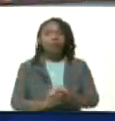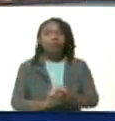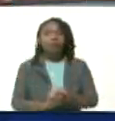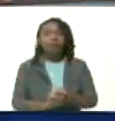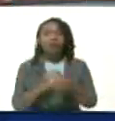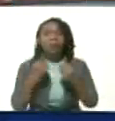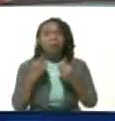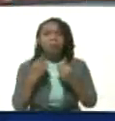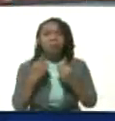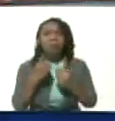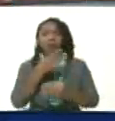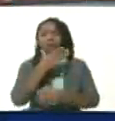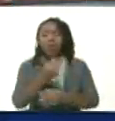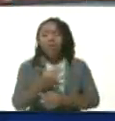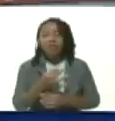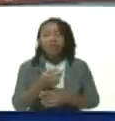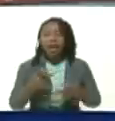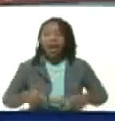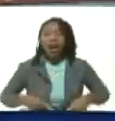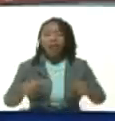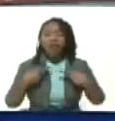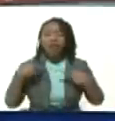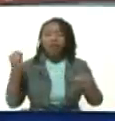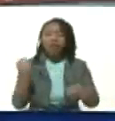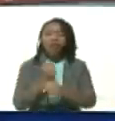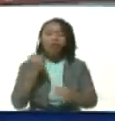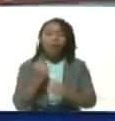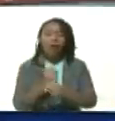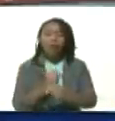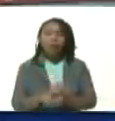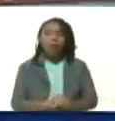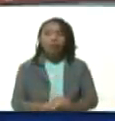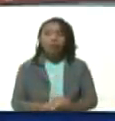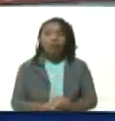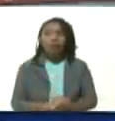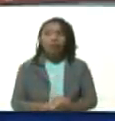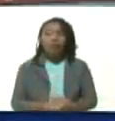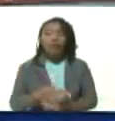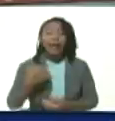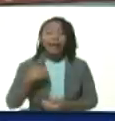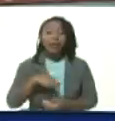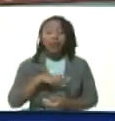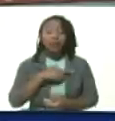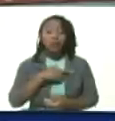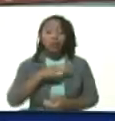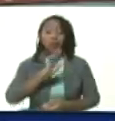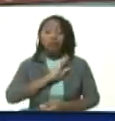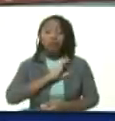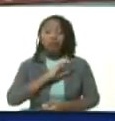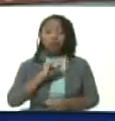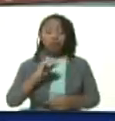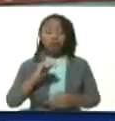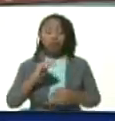para facilitarle la vida, facilitarle el trabajo. Y nosotros tenemos que crecer